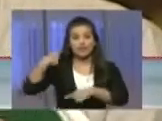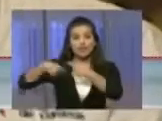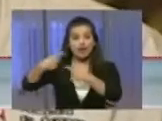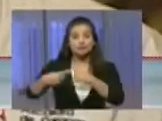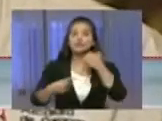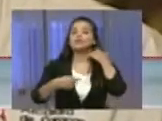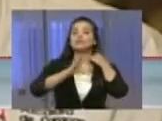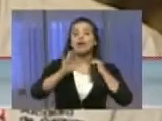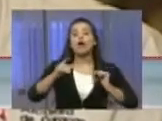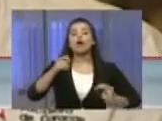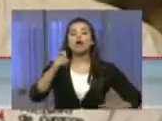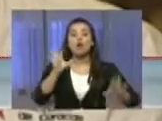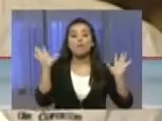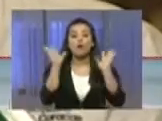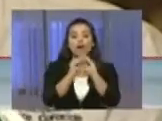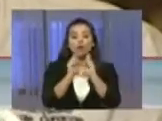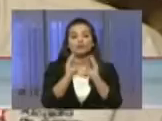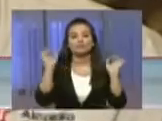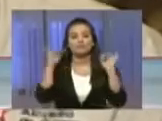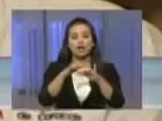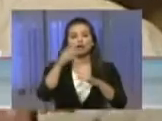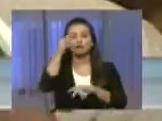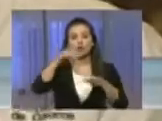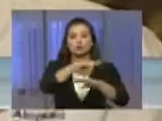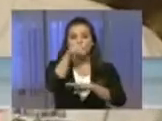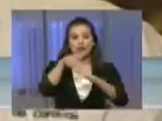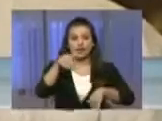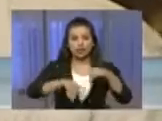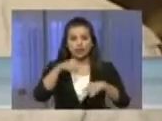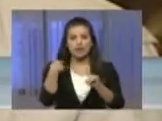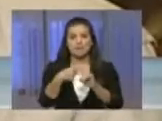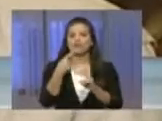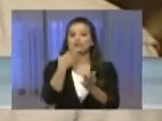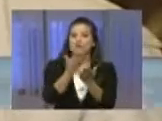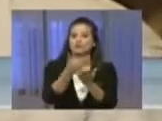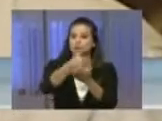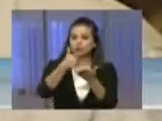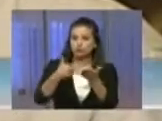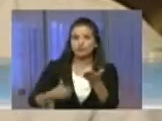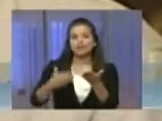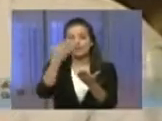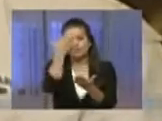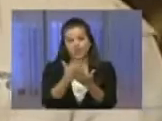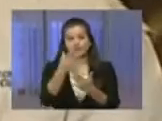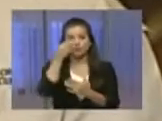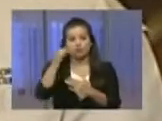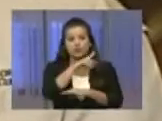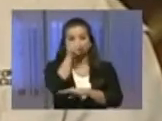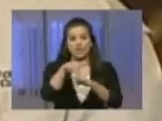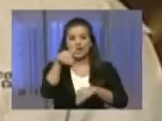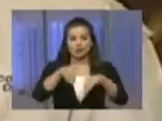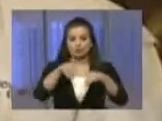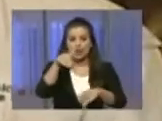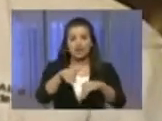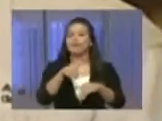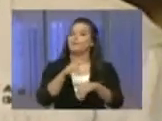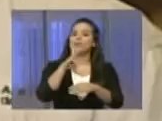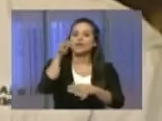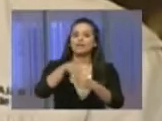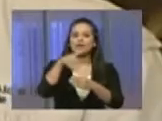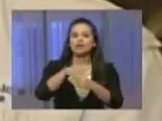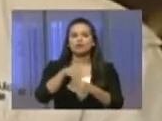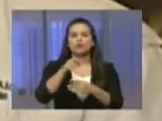convocatoria que hiciera el Consejo Nacional electoral la solicitud que se hiciera ante el Consejo Nacional electoral del referendo